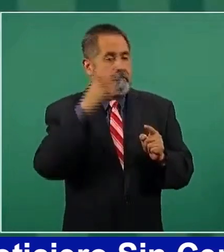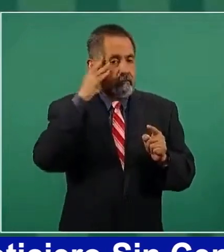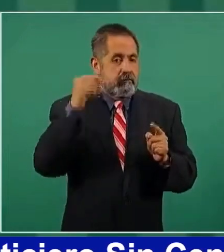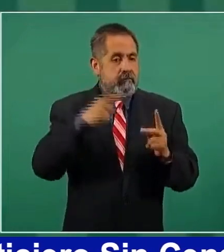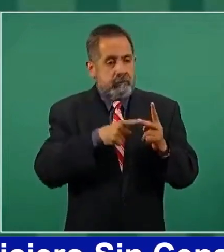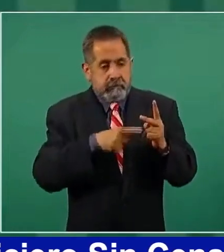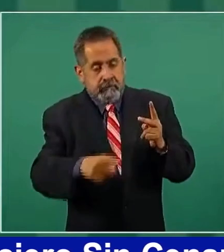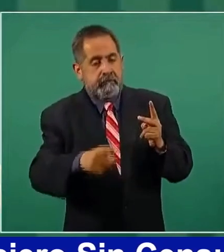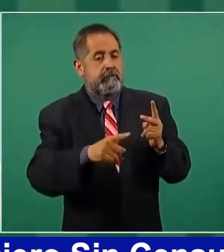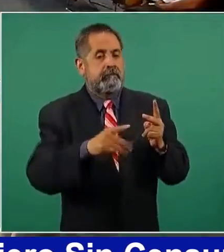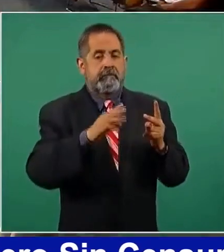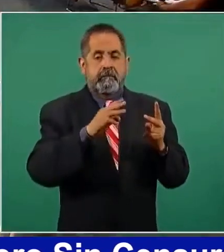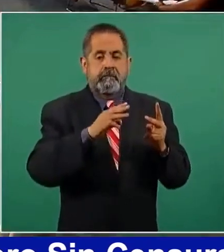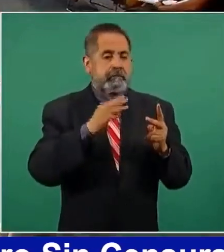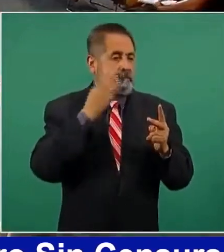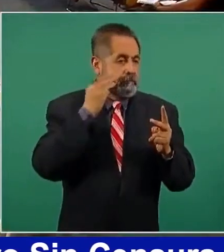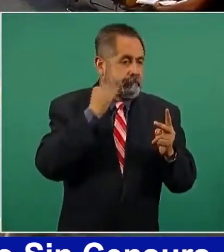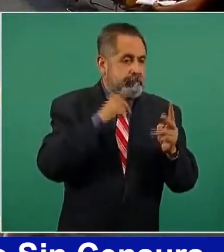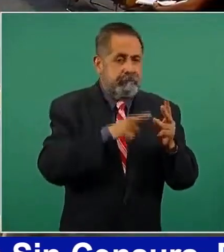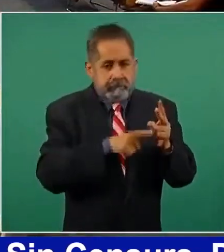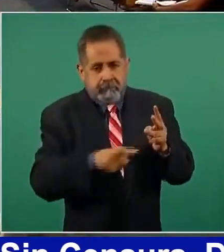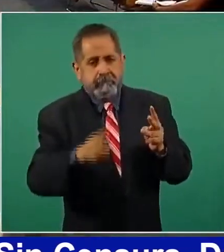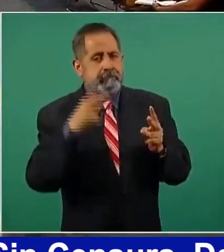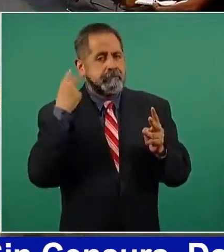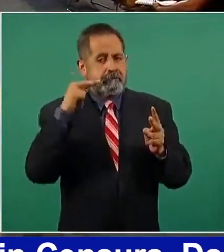ir a Veracruz, cruza